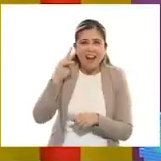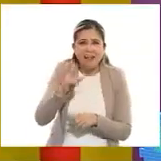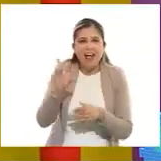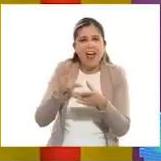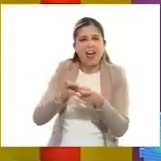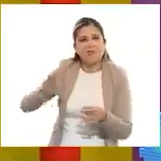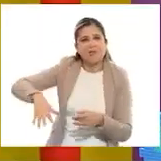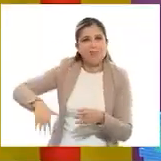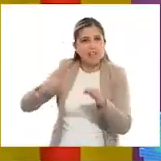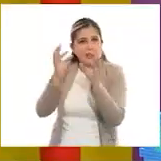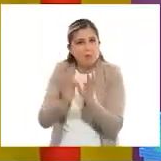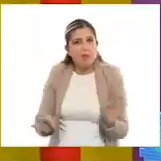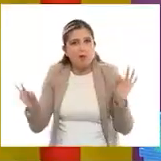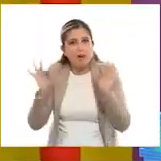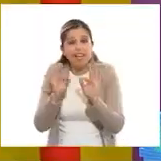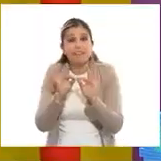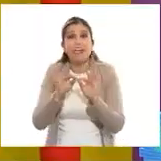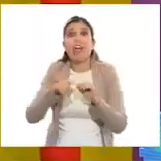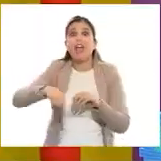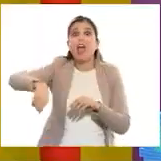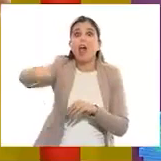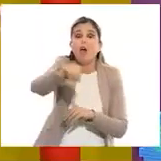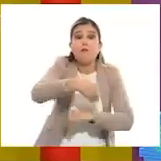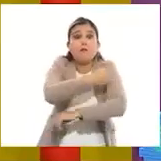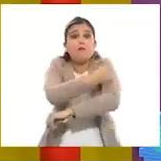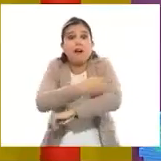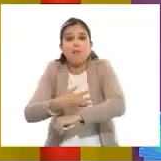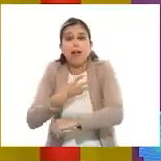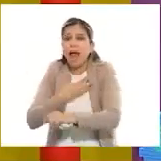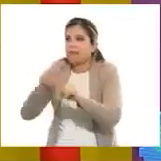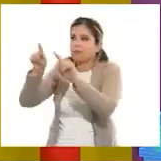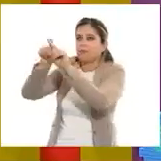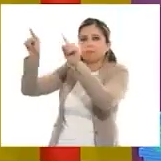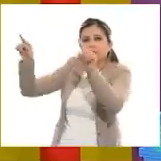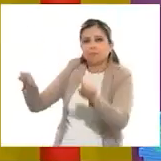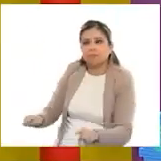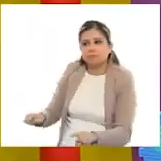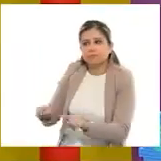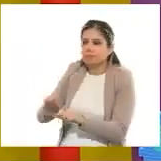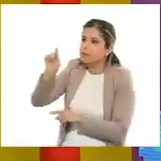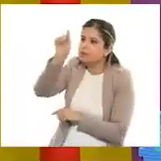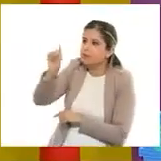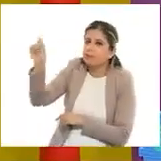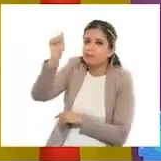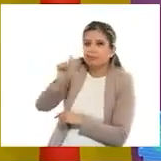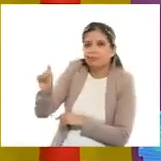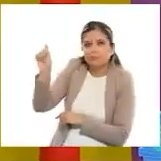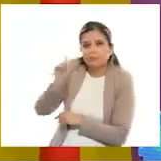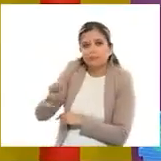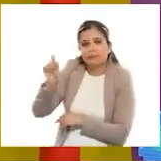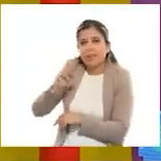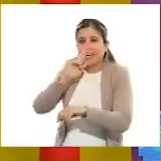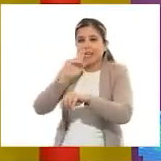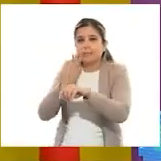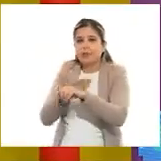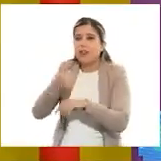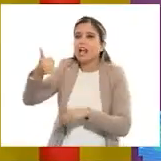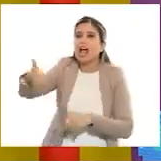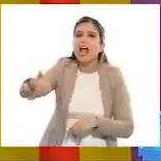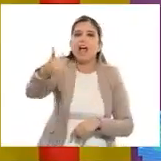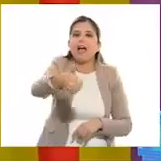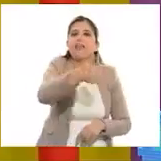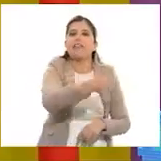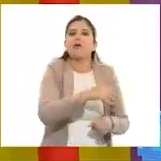y muy importante, que ellos en familia tienen una pizarra en donde anotaron las responsabilidades que le toca a cada